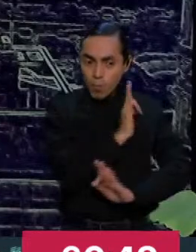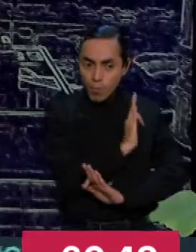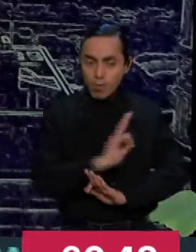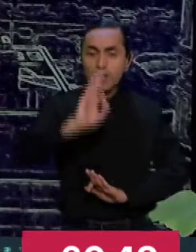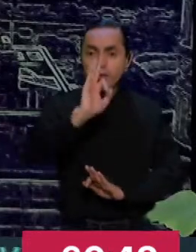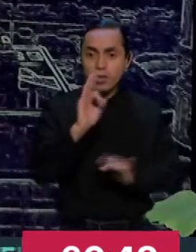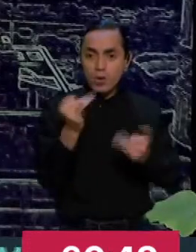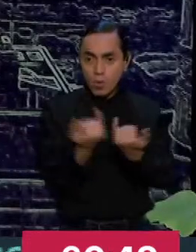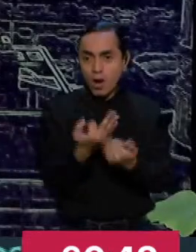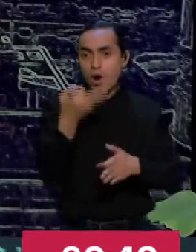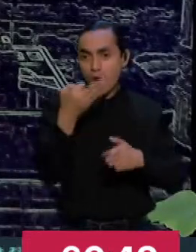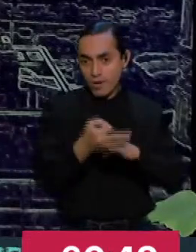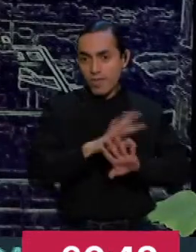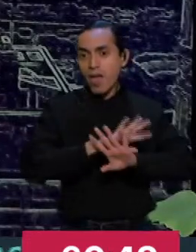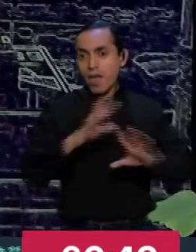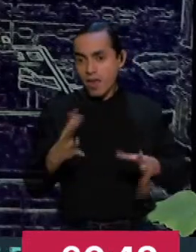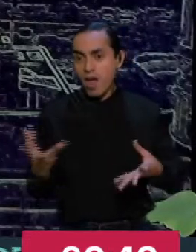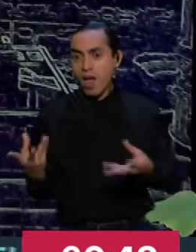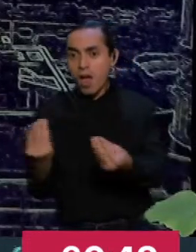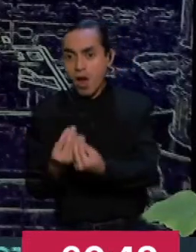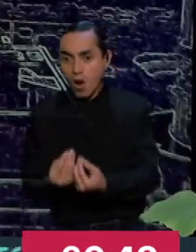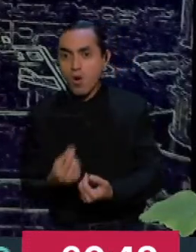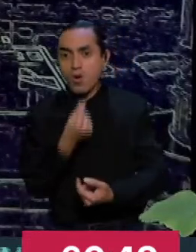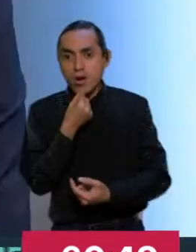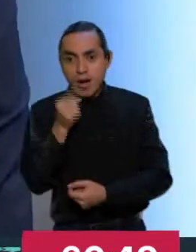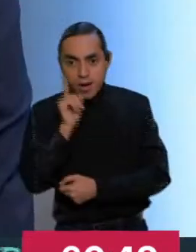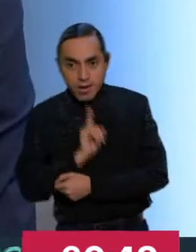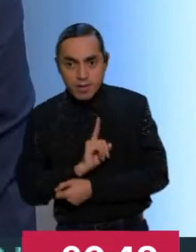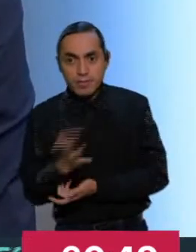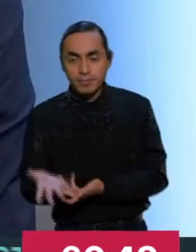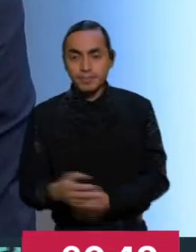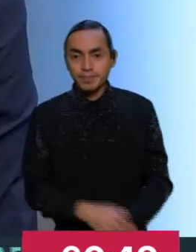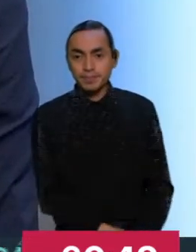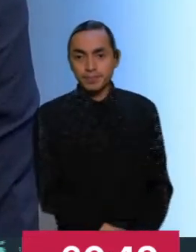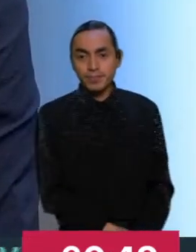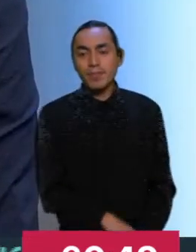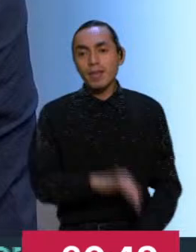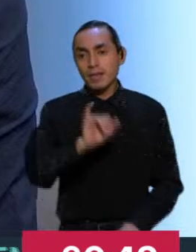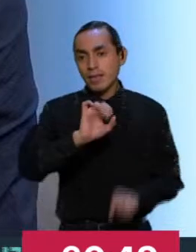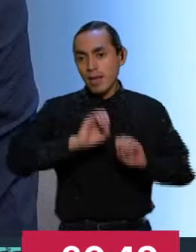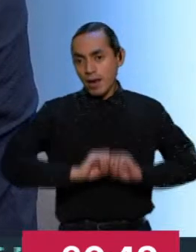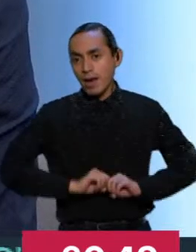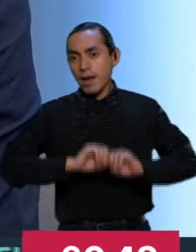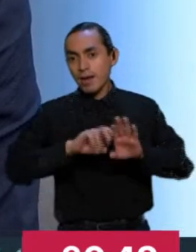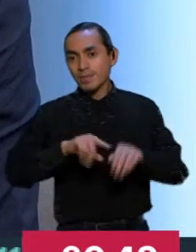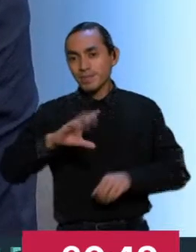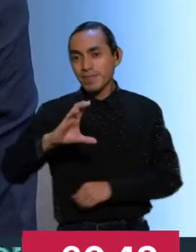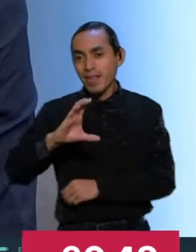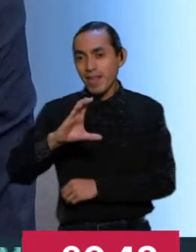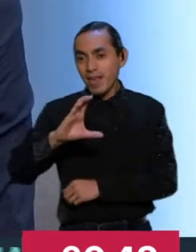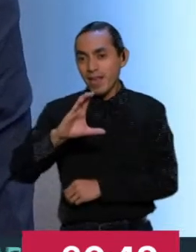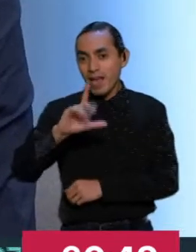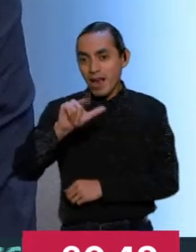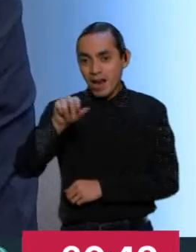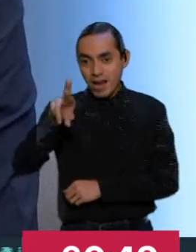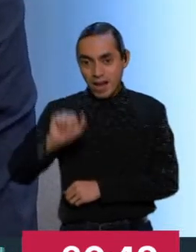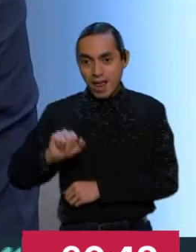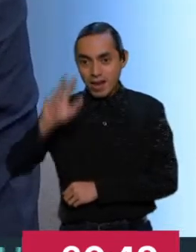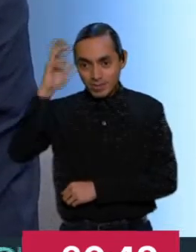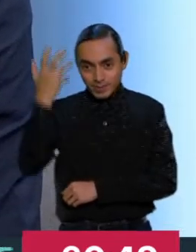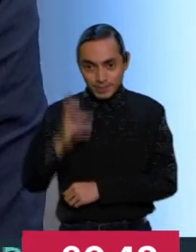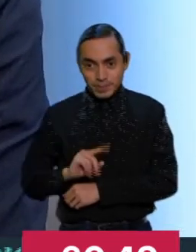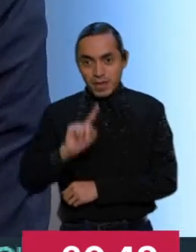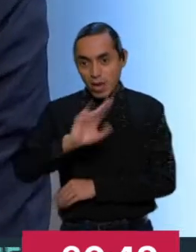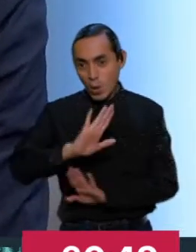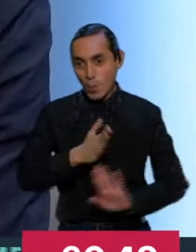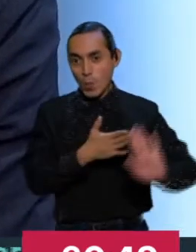ya con niñas. Perfecto. Sí, yo creo que esta Clara Brugada asumió compromisos con la